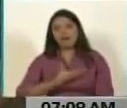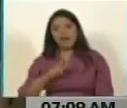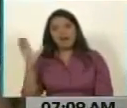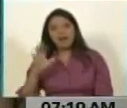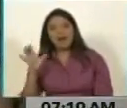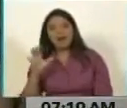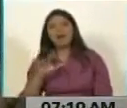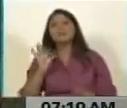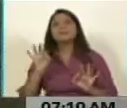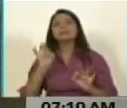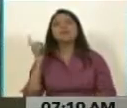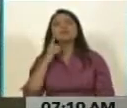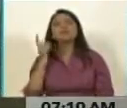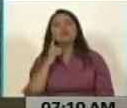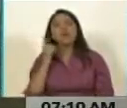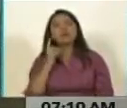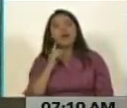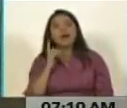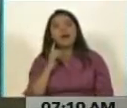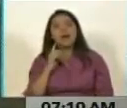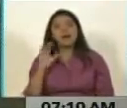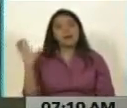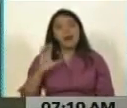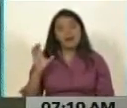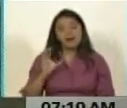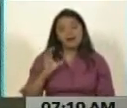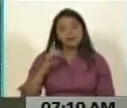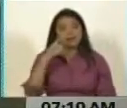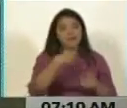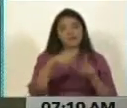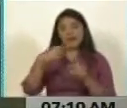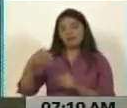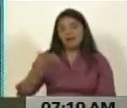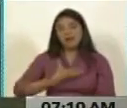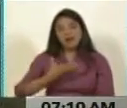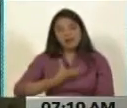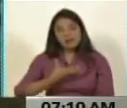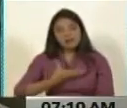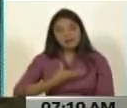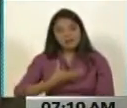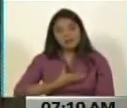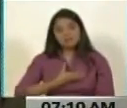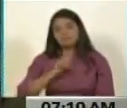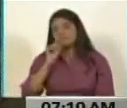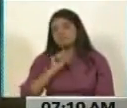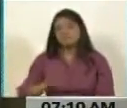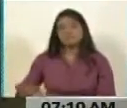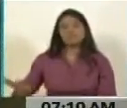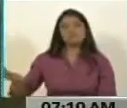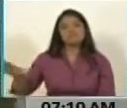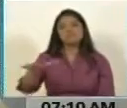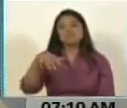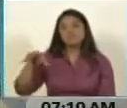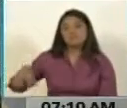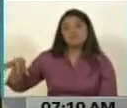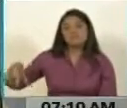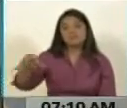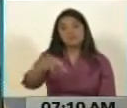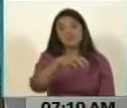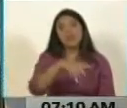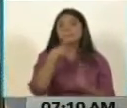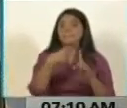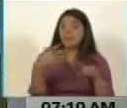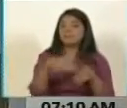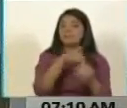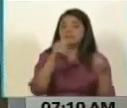Caracas específicamente, y lo que hacen distintas alcaldías a nivel de las provincias, junto con lo que hace el Ministerio de la